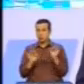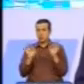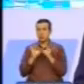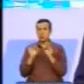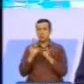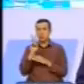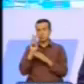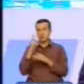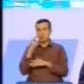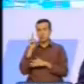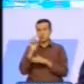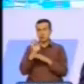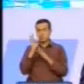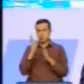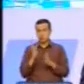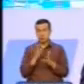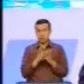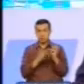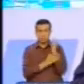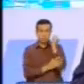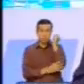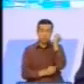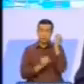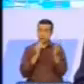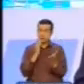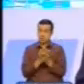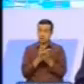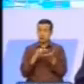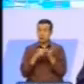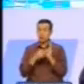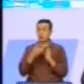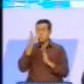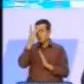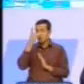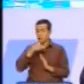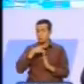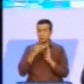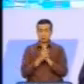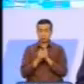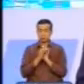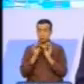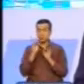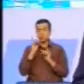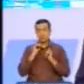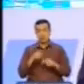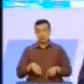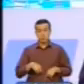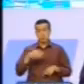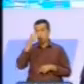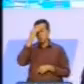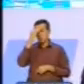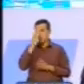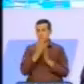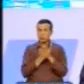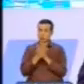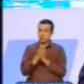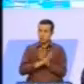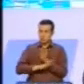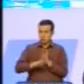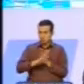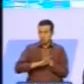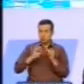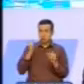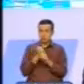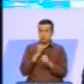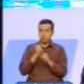sacado 2 millones de ecuatorianos de la pobreza implica haber tomado medidas adecuadas en salud, en educación, en servicios básicos. El